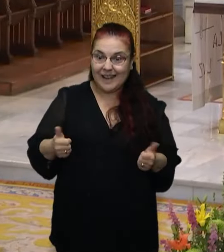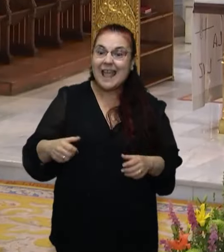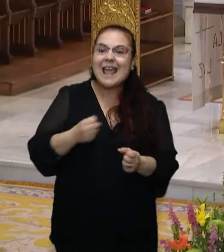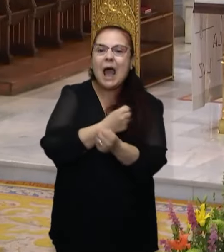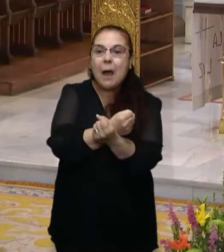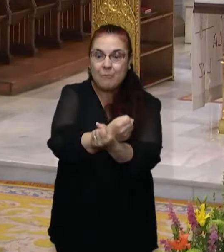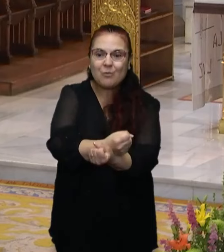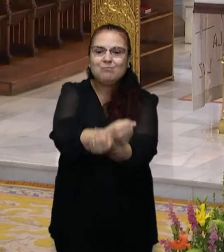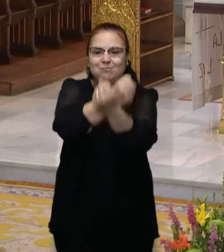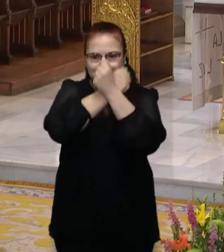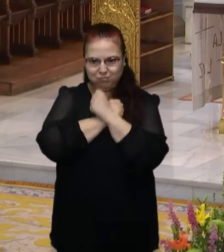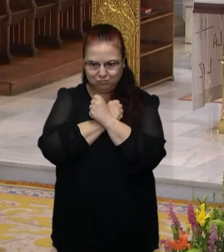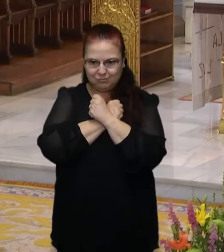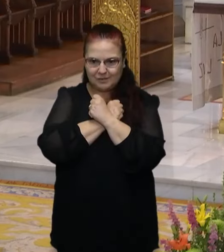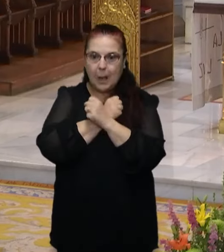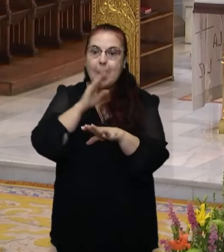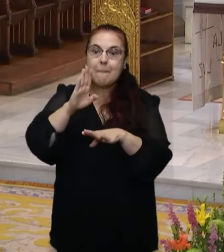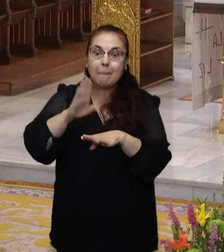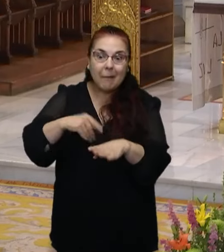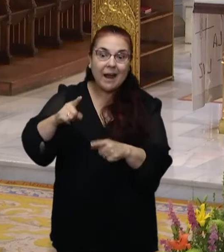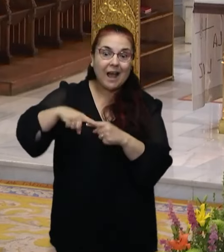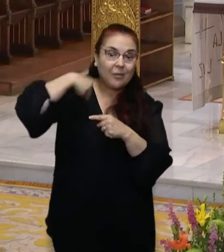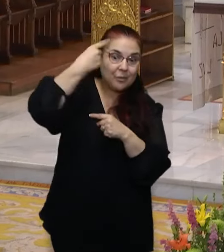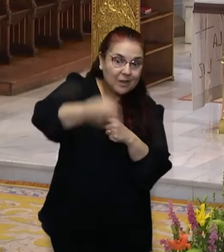recibimos para darlo.